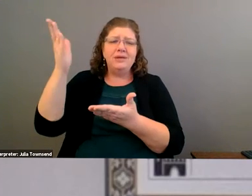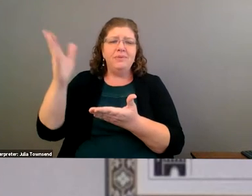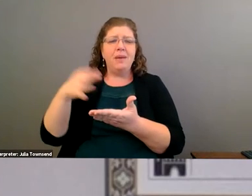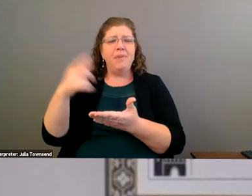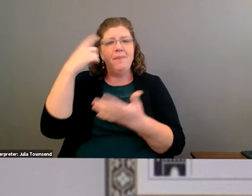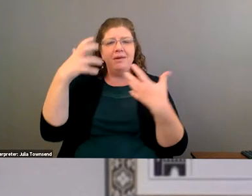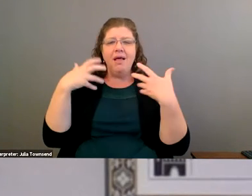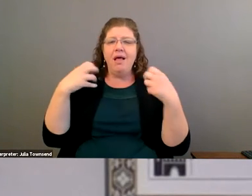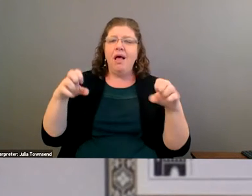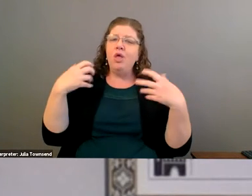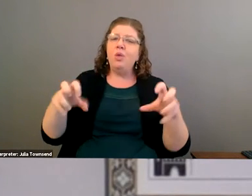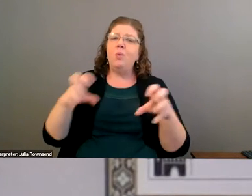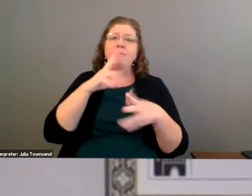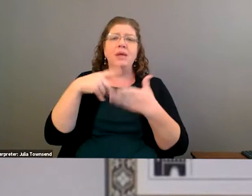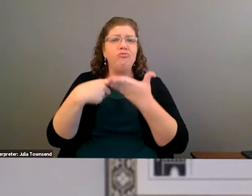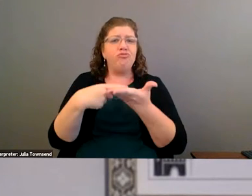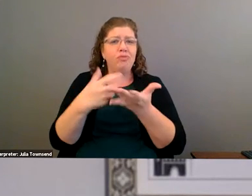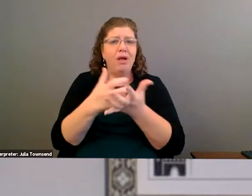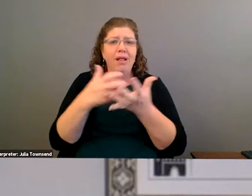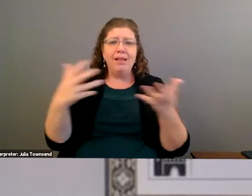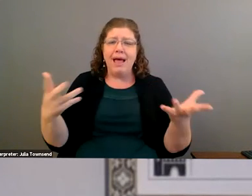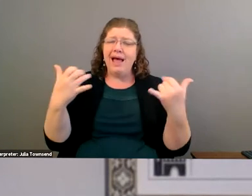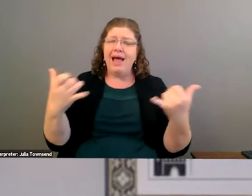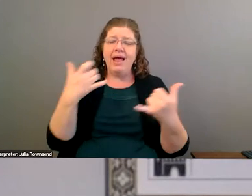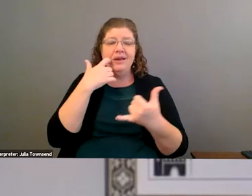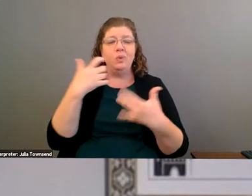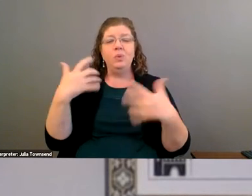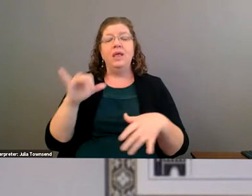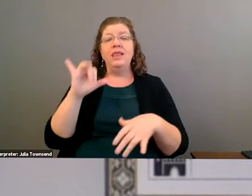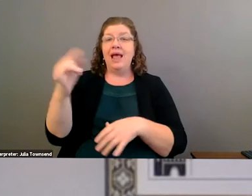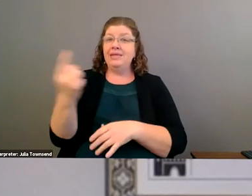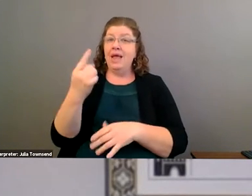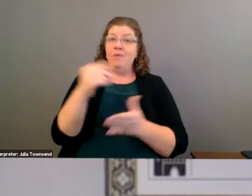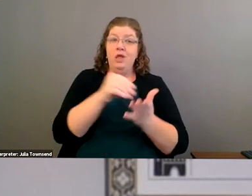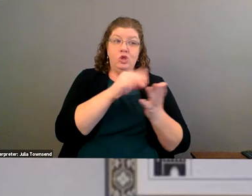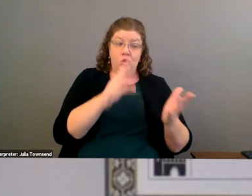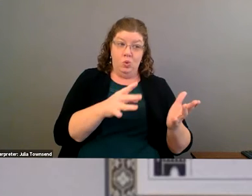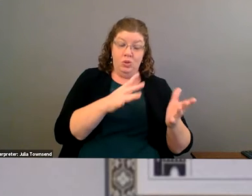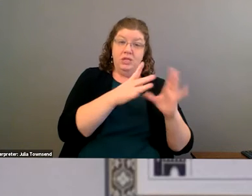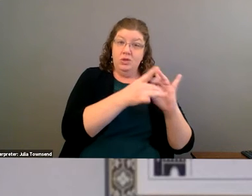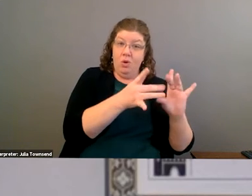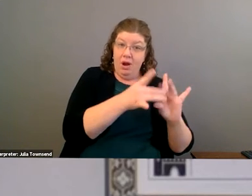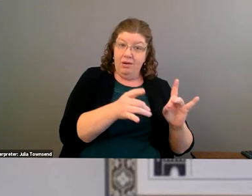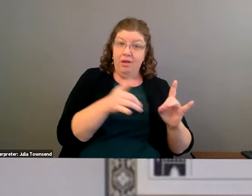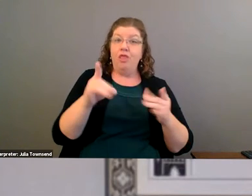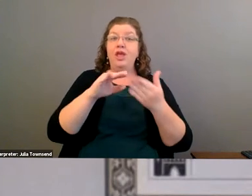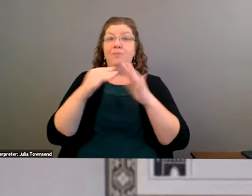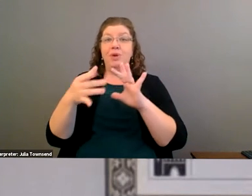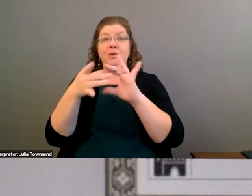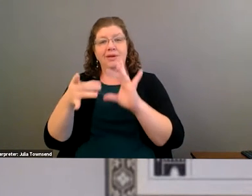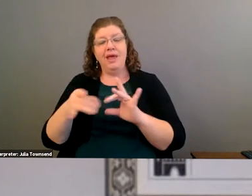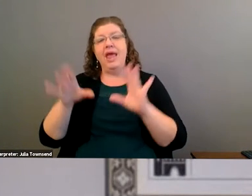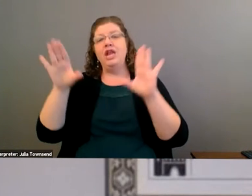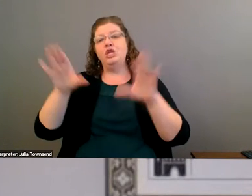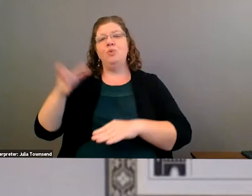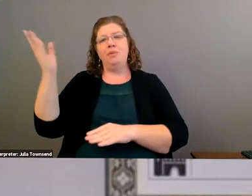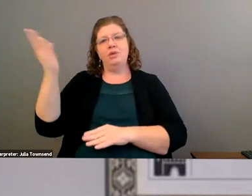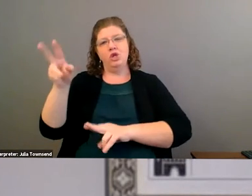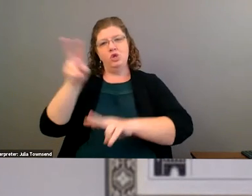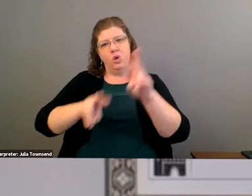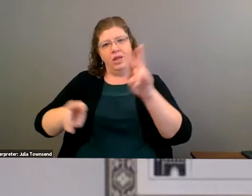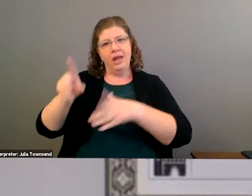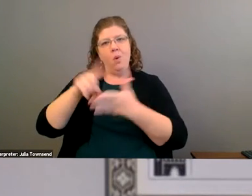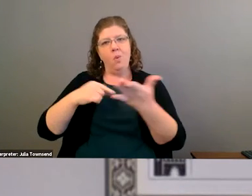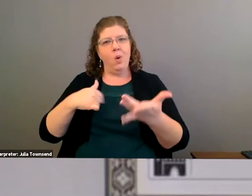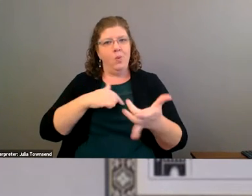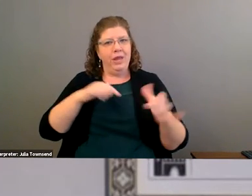presentación acerca de salud mental. Estamos hablando de esto mucho. Y es algo que los estudiantes están diciendo, la comunidad está diciendo. Y es una excelente presentación